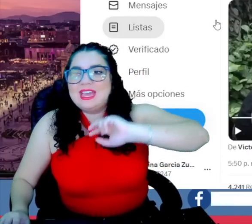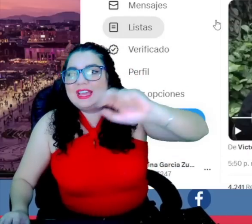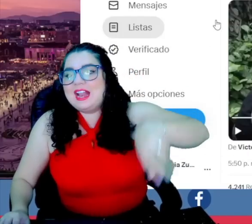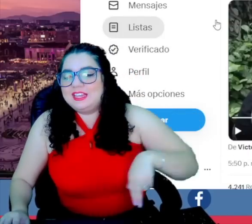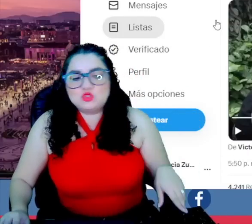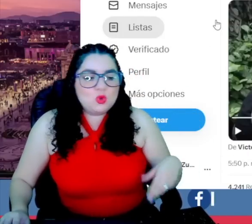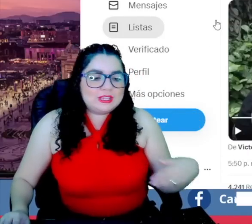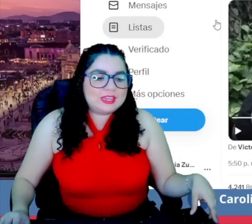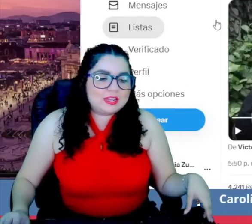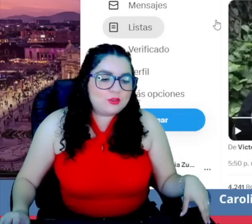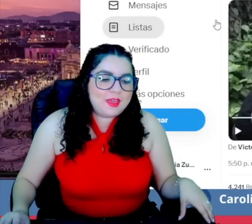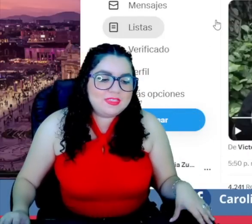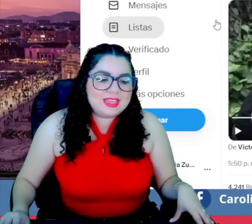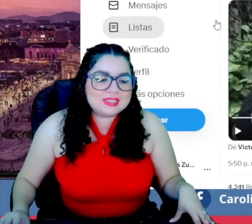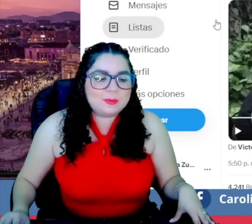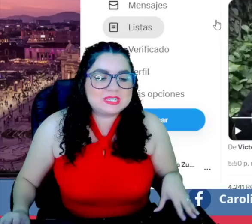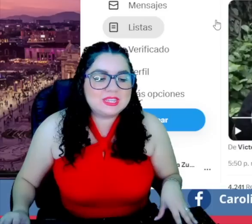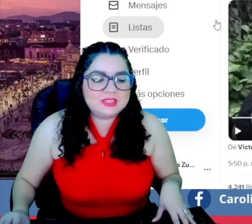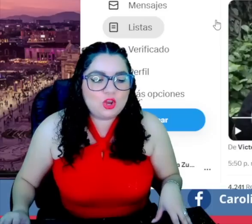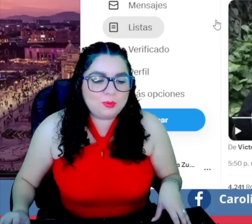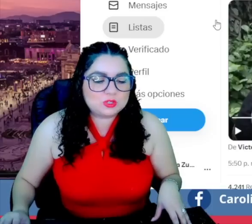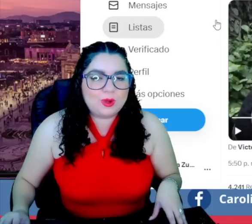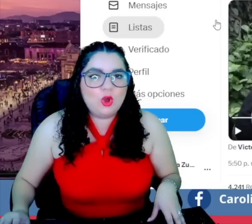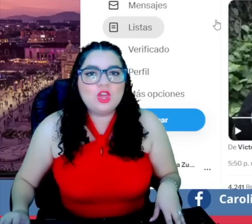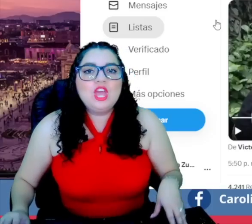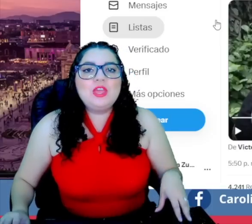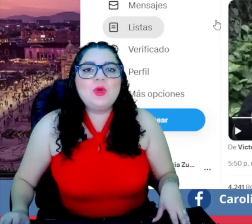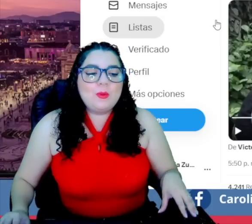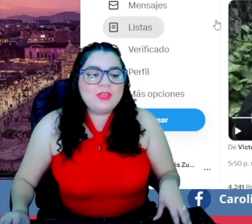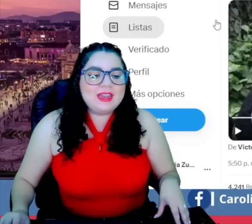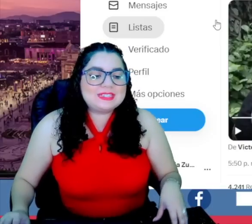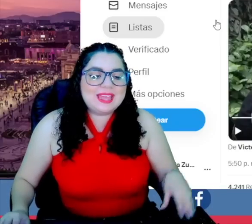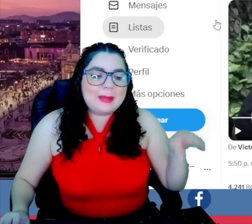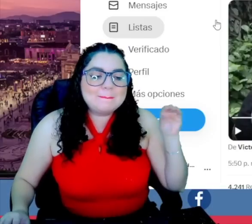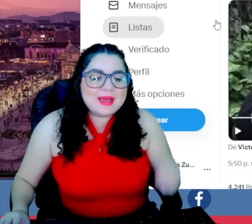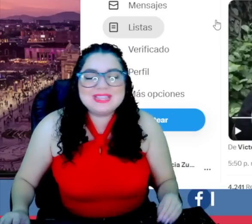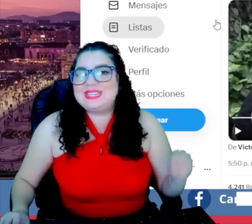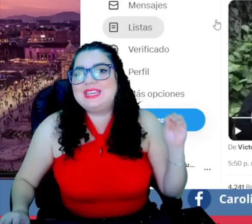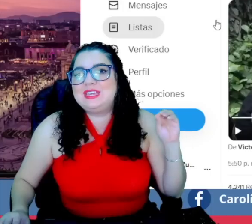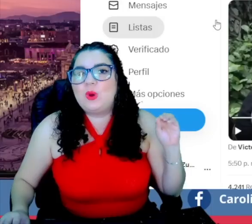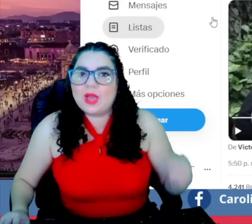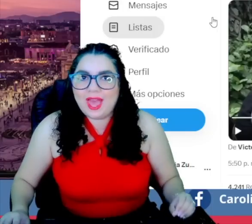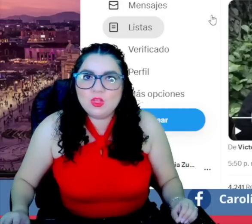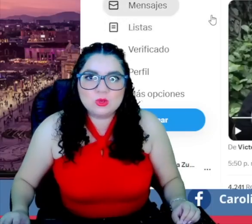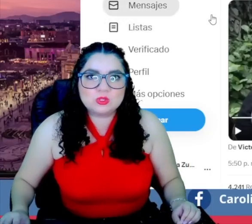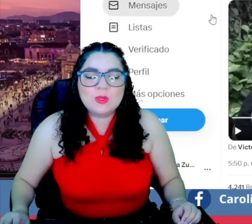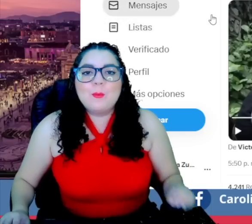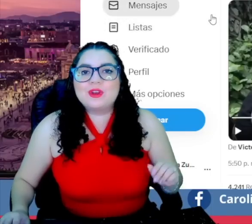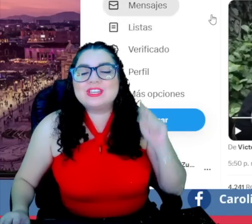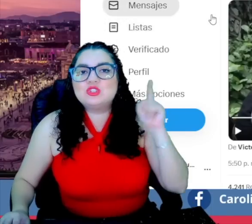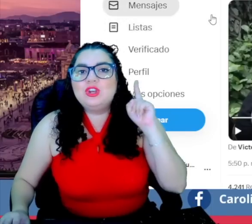país, que el que insulta, que el que ofende es el presidente López Obrador. Y no podían estar más